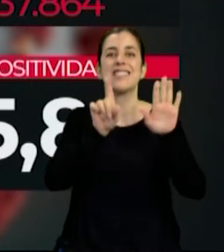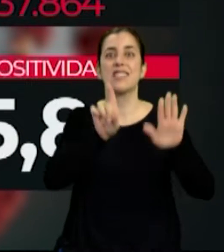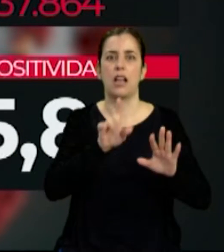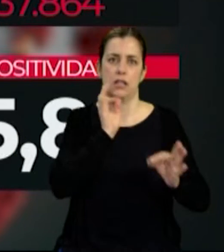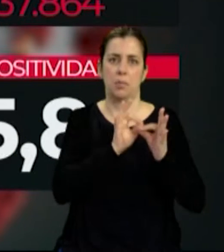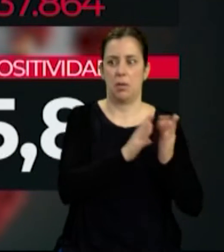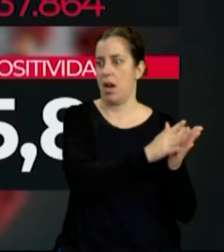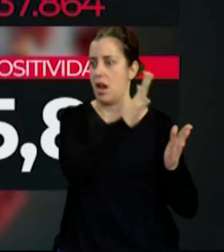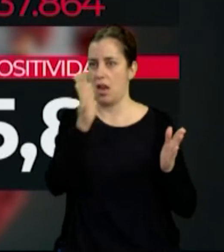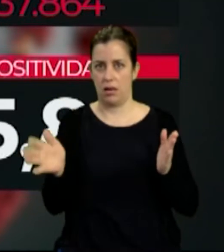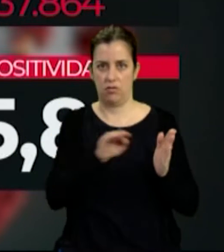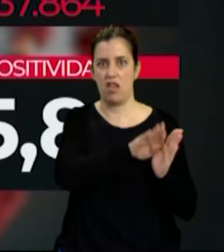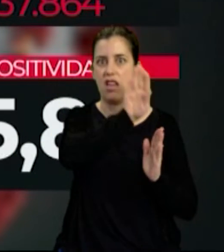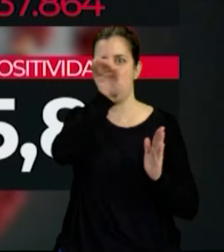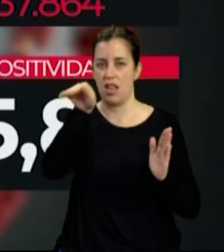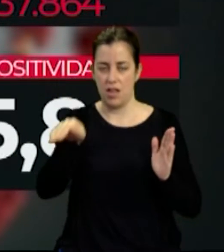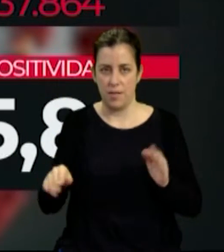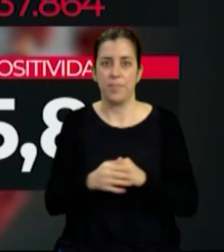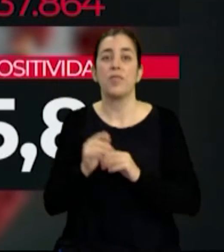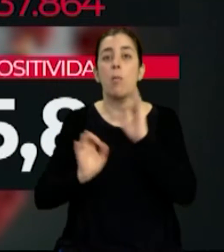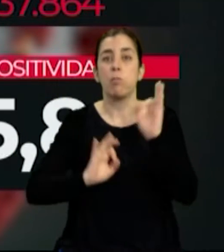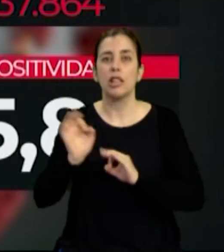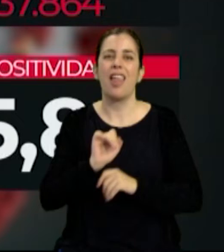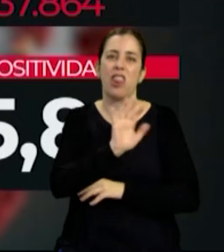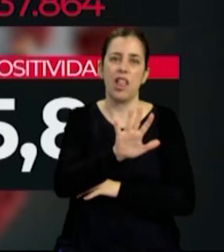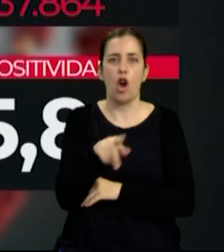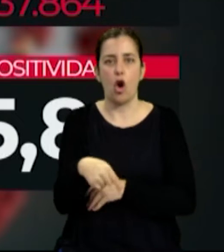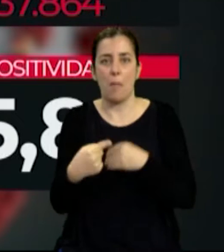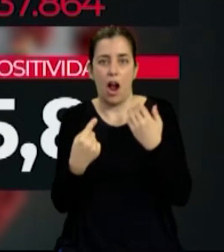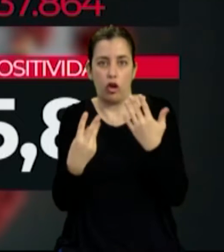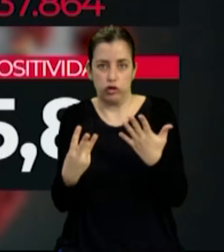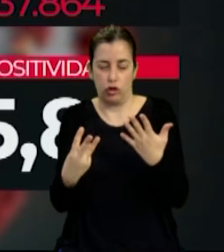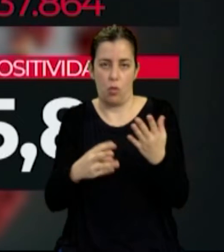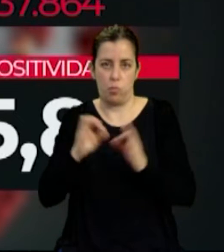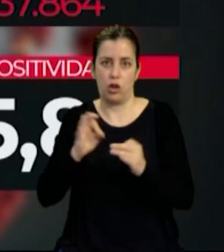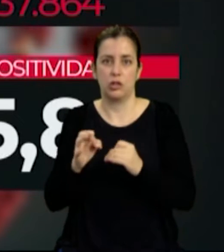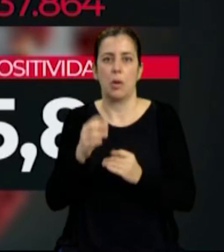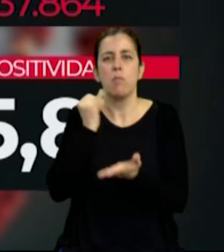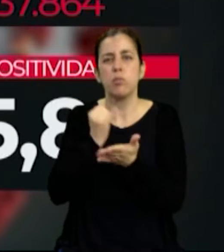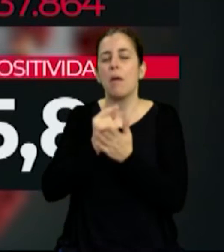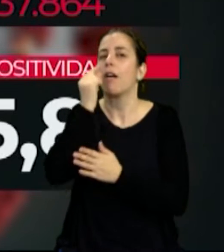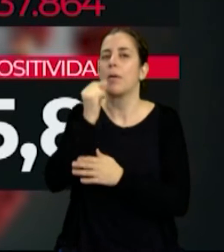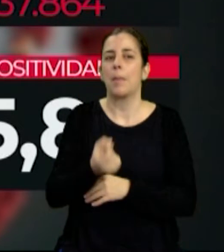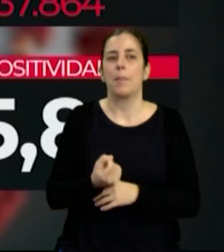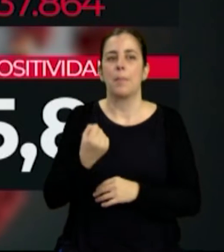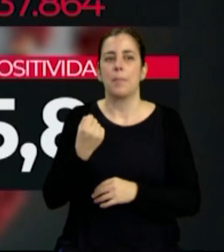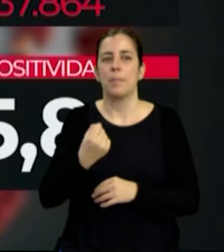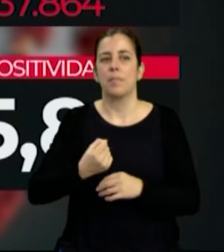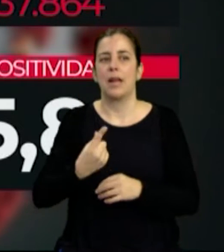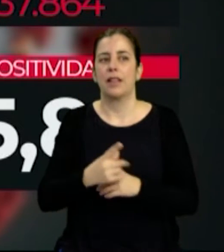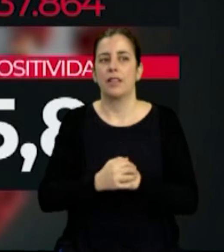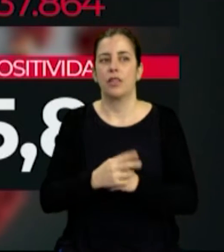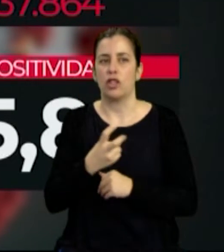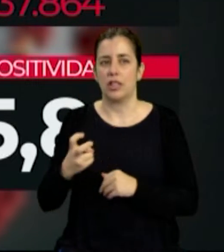positividad desciende al 5,8% después de realizar más de 2.300 pruebas. En la última jornada ha habido